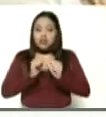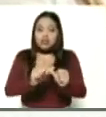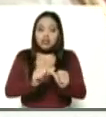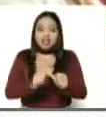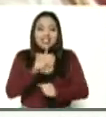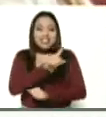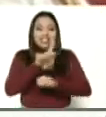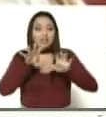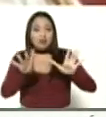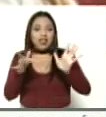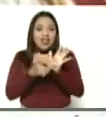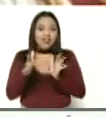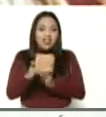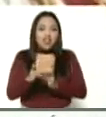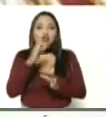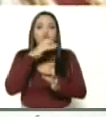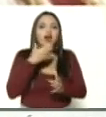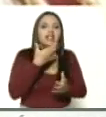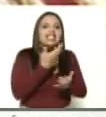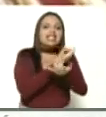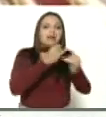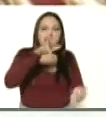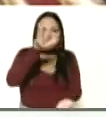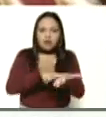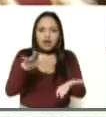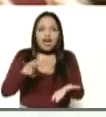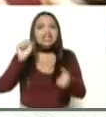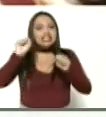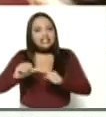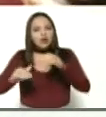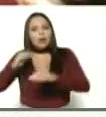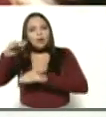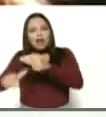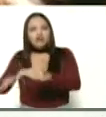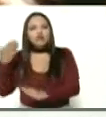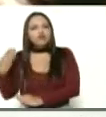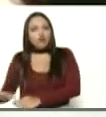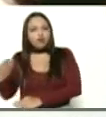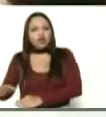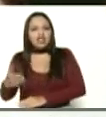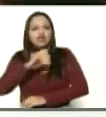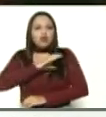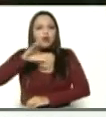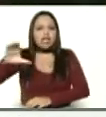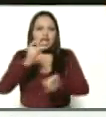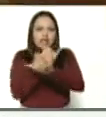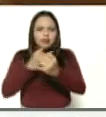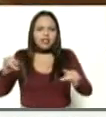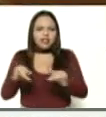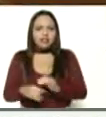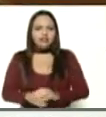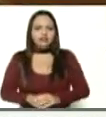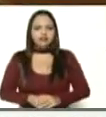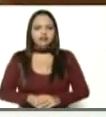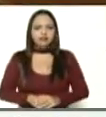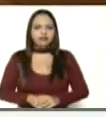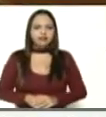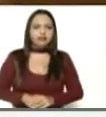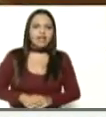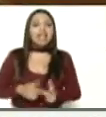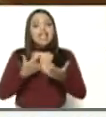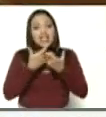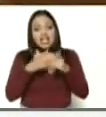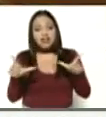la independencia, sí es un paso definitivo, ¿no? Y sí es un paso de soberanía e independencia, ¿no?, y de